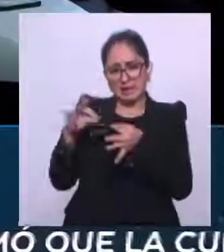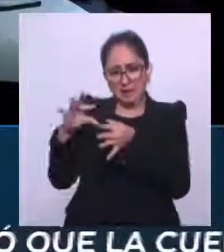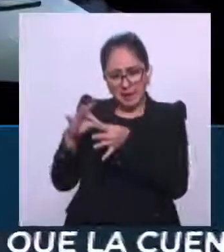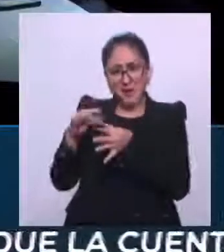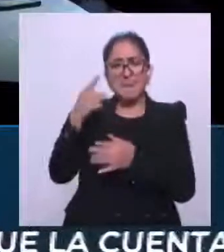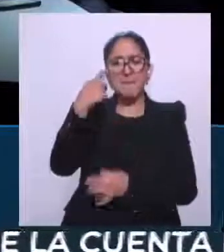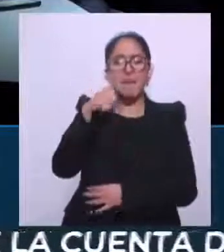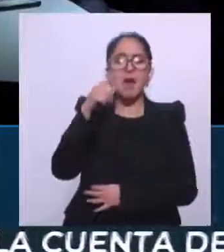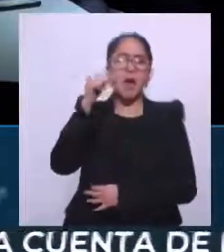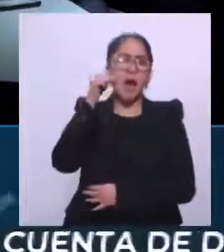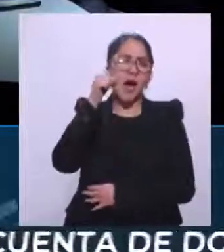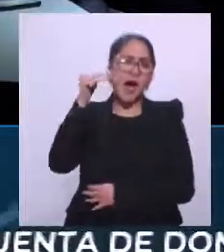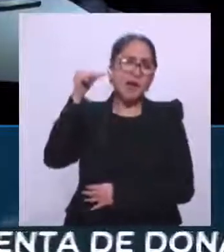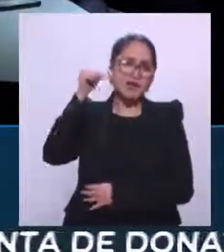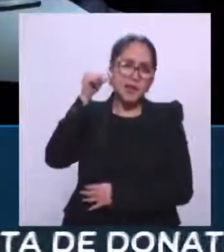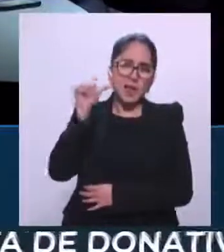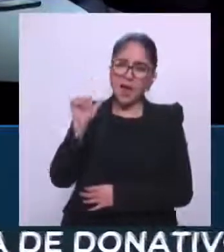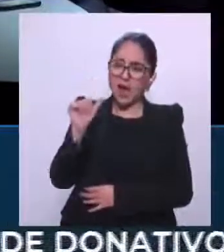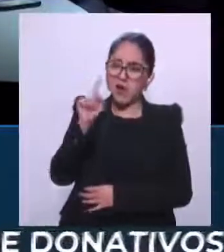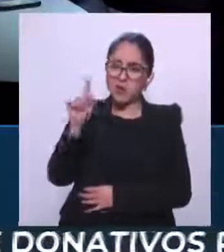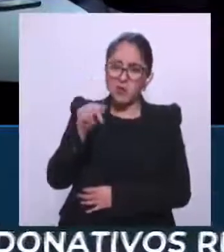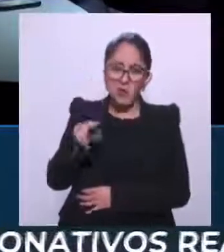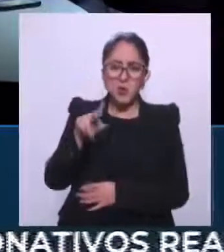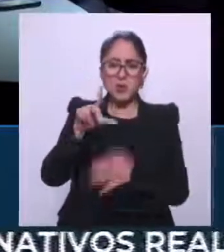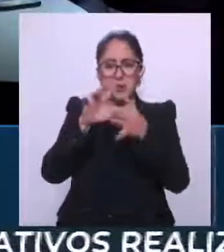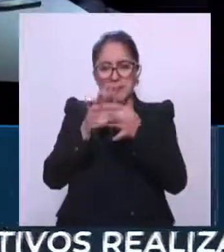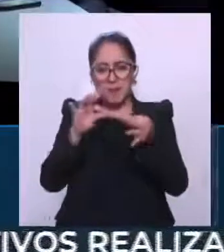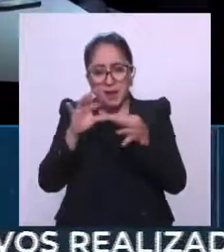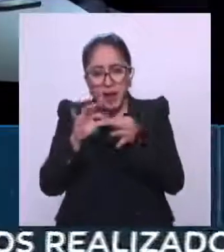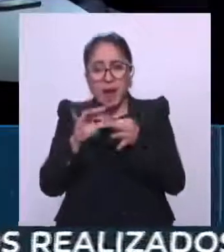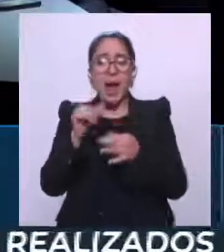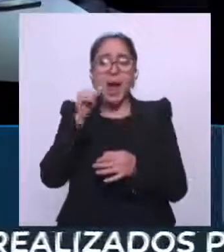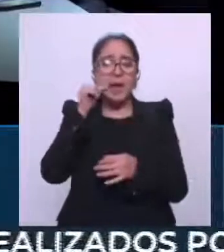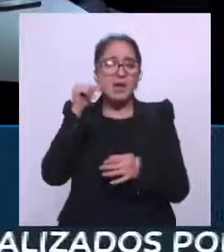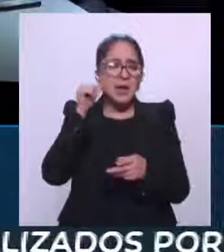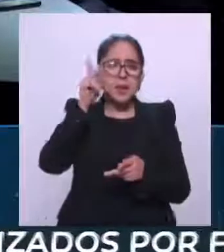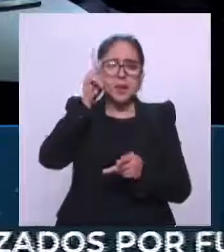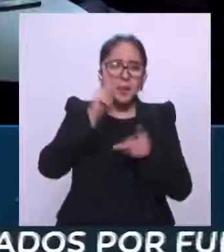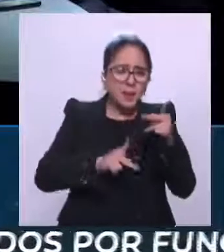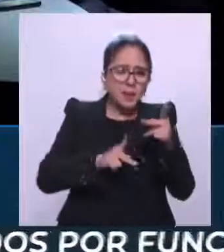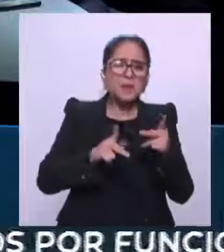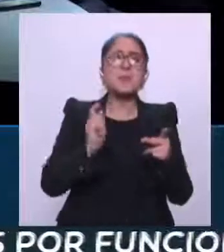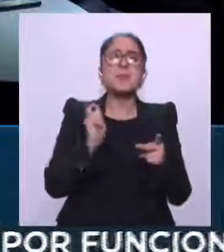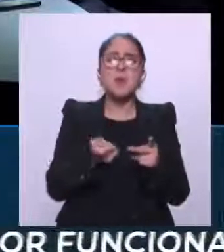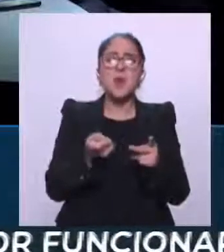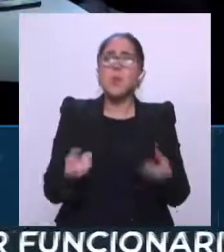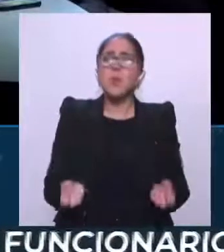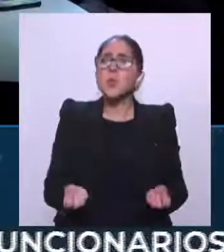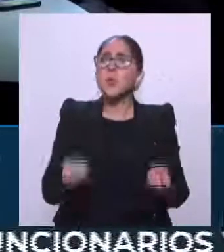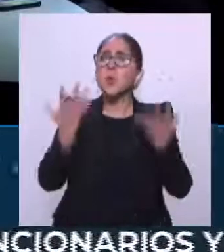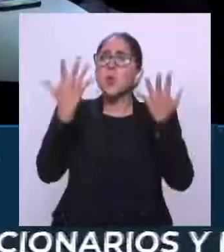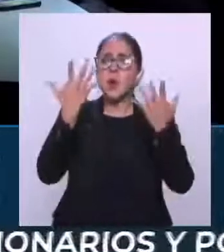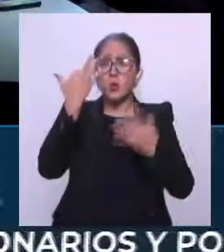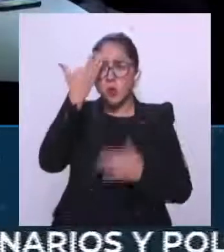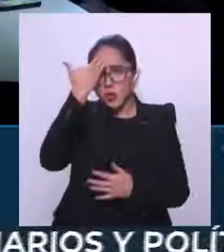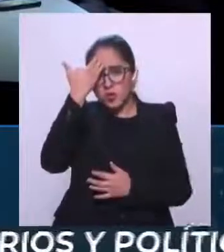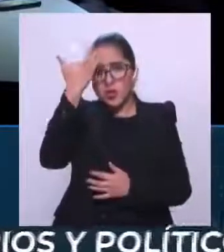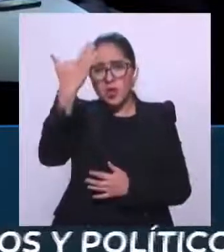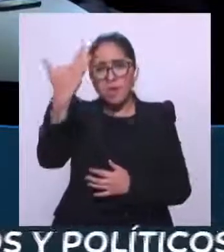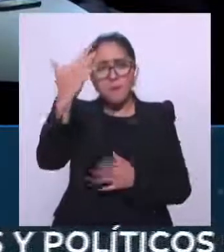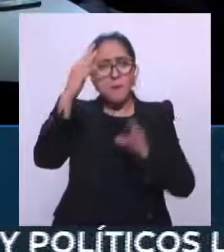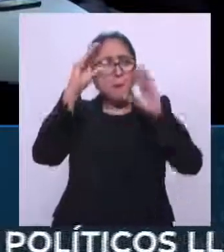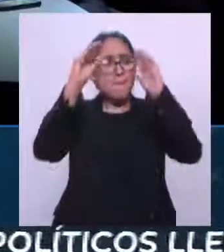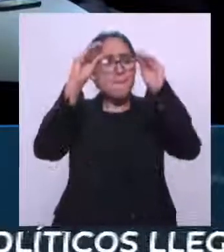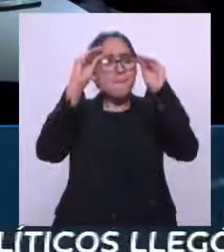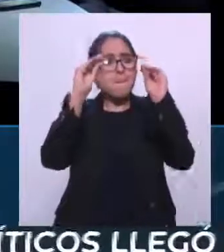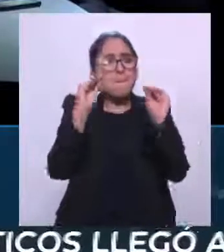preguntó Azul. Al final ya no hubo tiempo de comentarlo. ¿Cuánto han durado los apagones? Miren, si entramos un poco a analizar